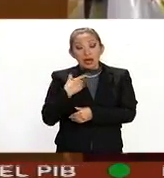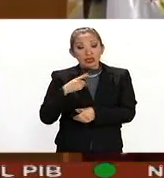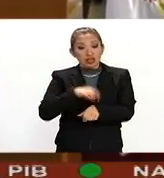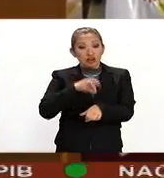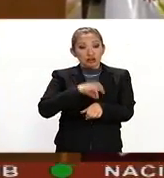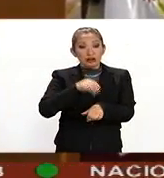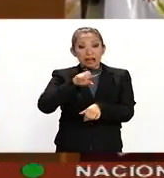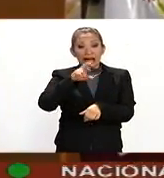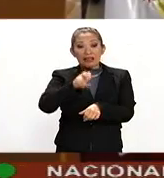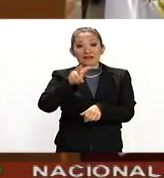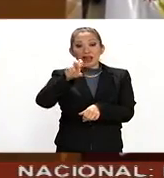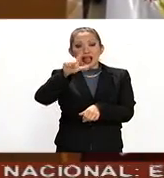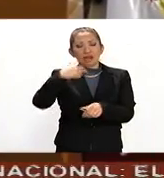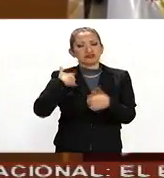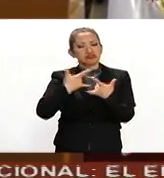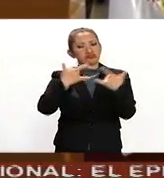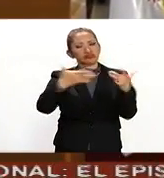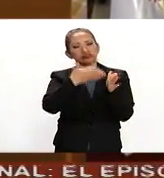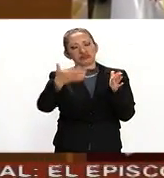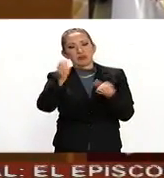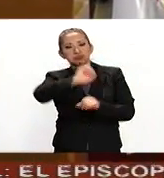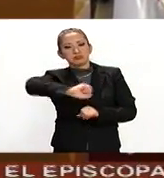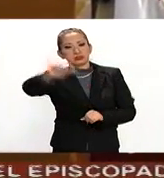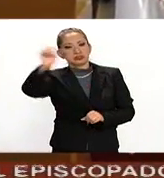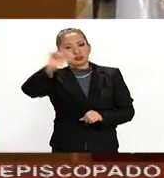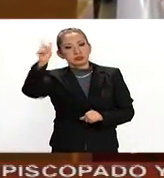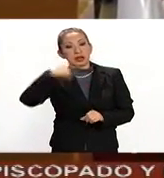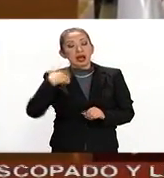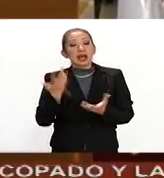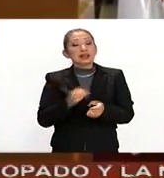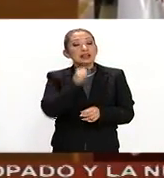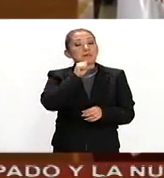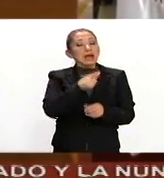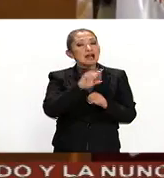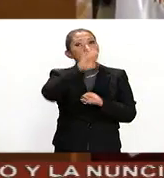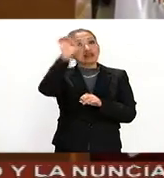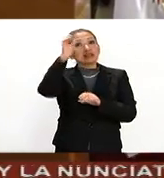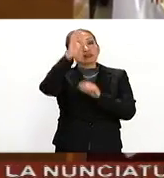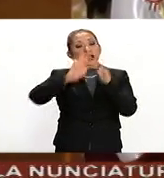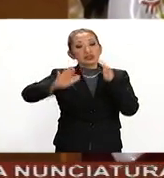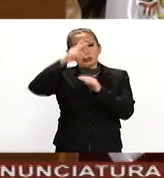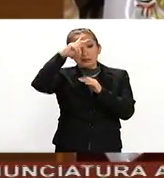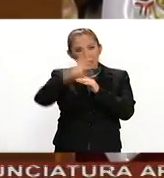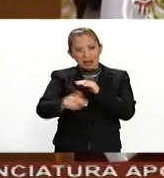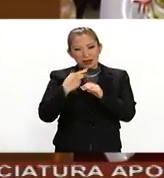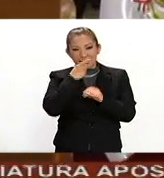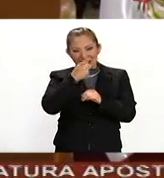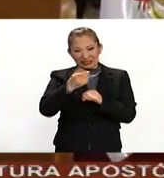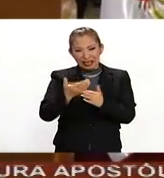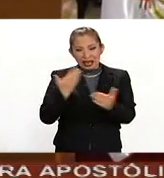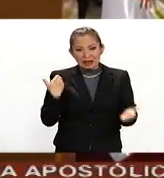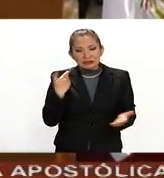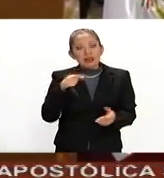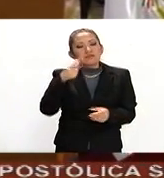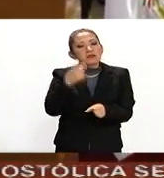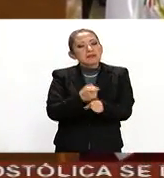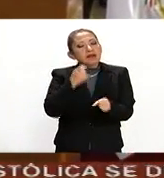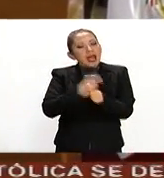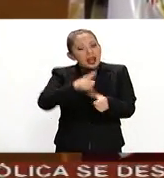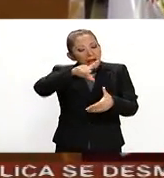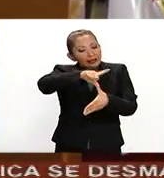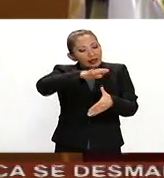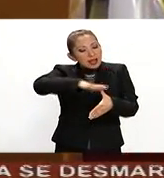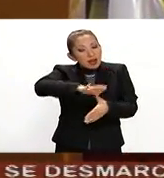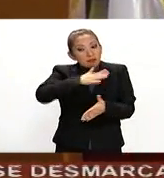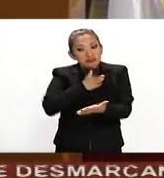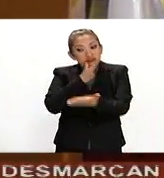doctor Neri Vela cuenta con una larga carrera profesional y además de ser el primer astronauta mexicano, como ya le mencioné, también es el primer